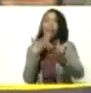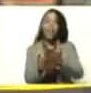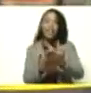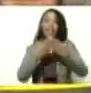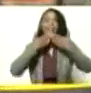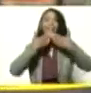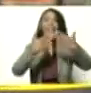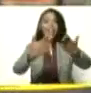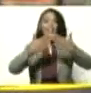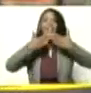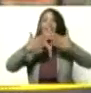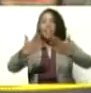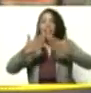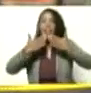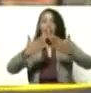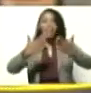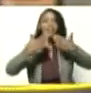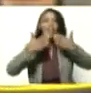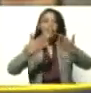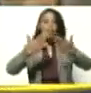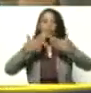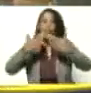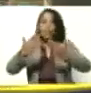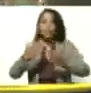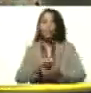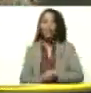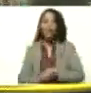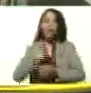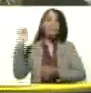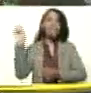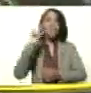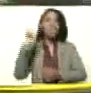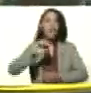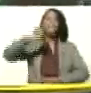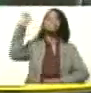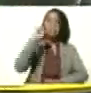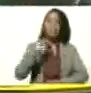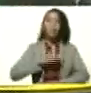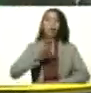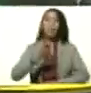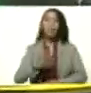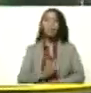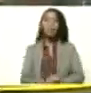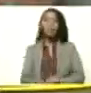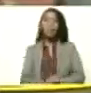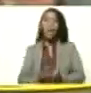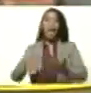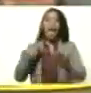muchas gracias venezuela si se puede hasta la próxima